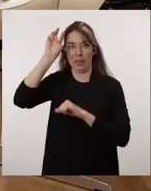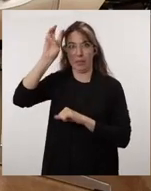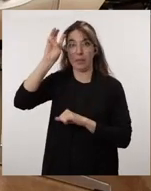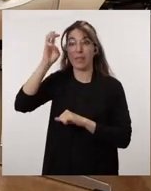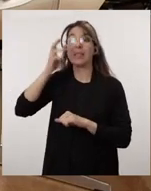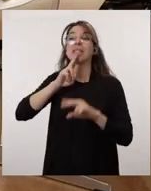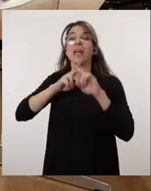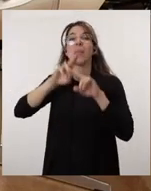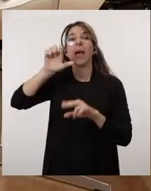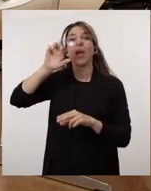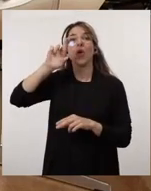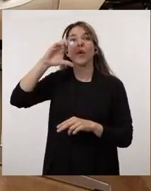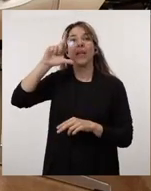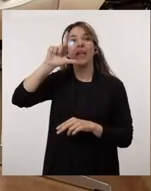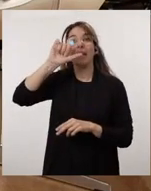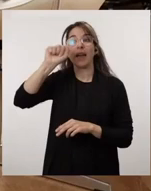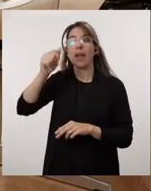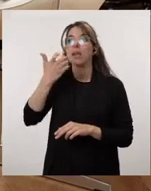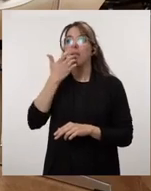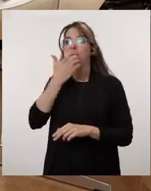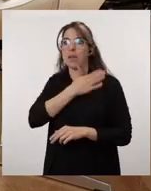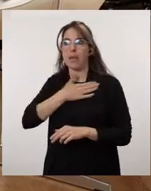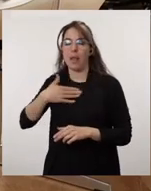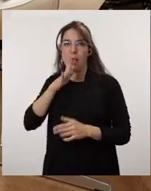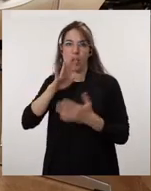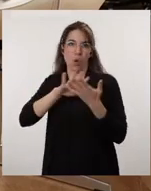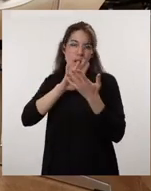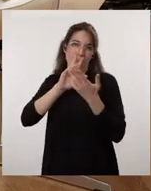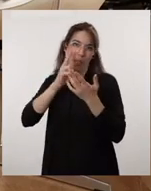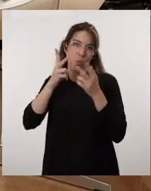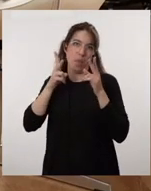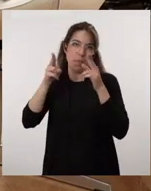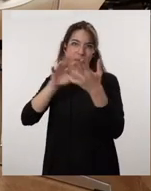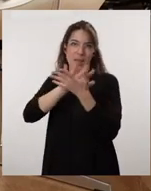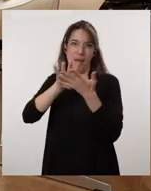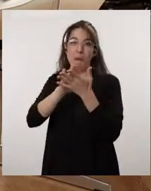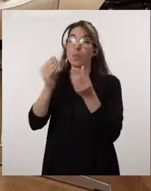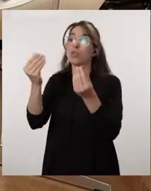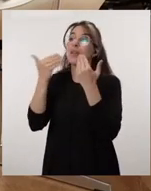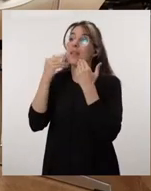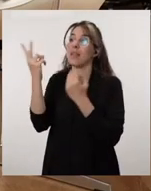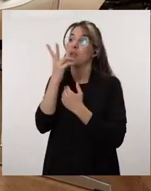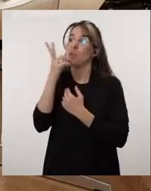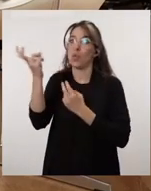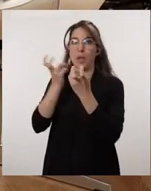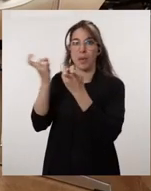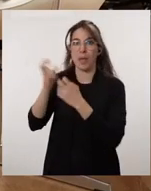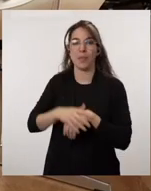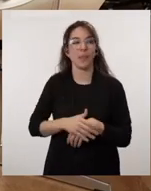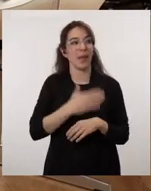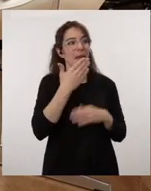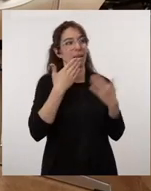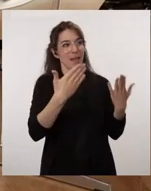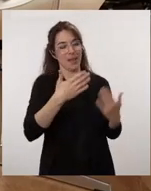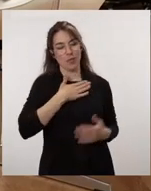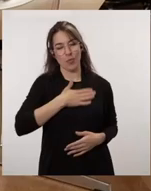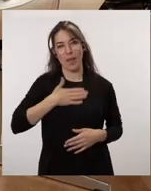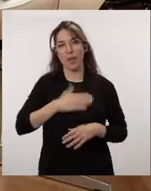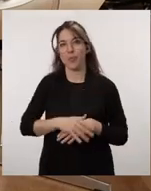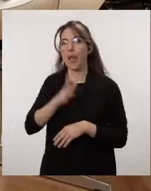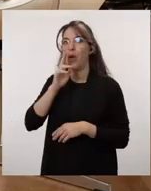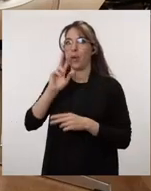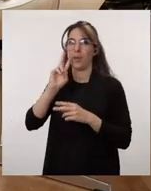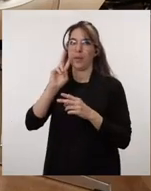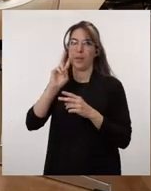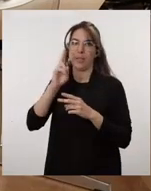y que si os parece lo vamos a abordar ya en el segundo bloque muchísimas gracias a las dos por habernos acompañado que baste gráficos glanzer les vamos